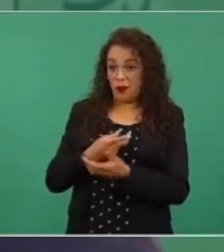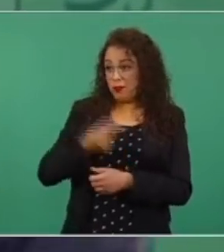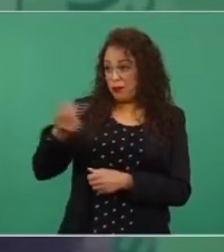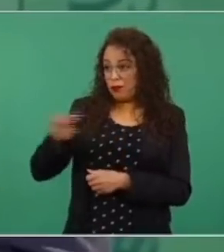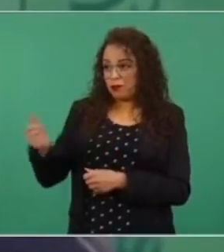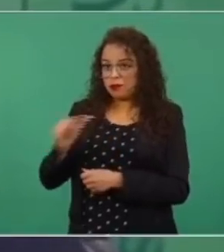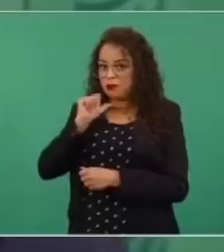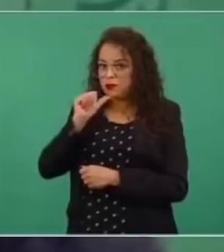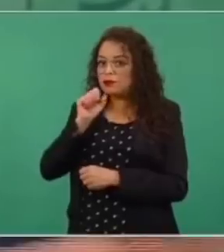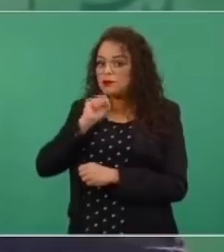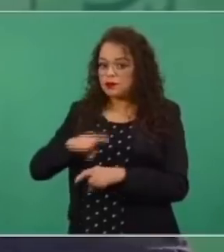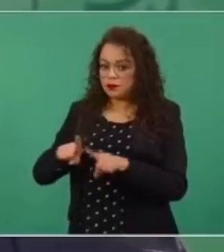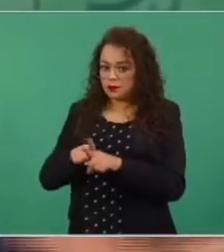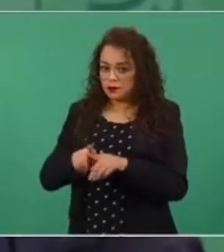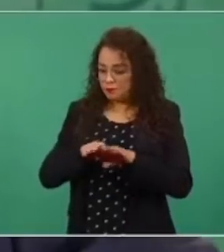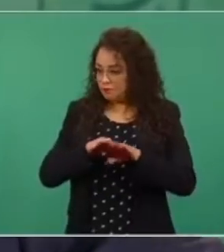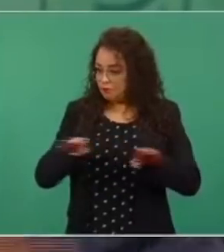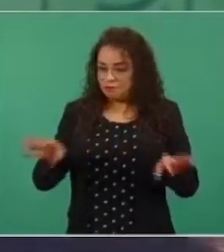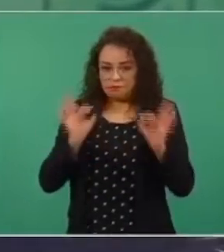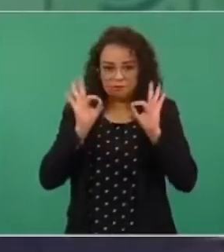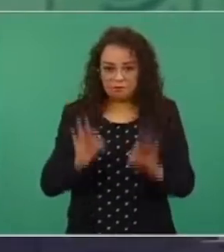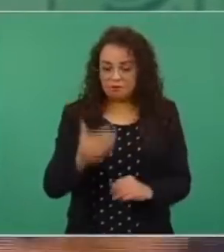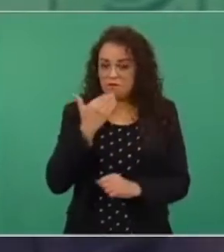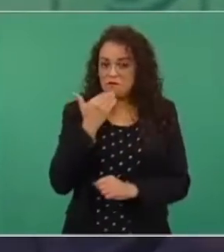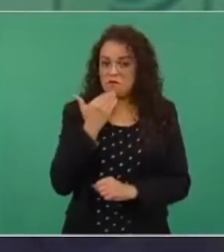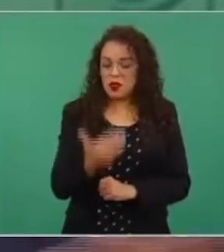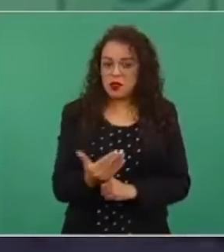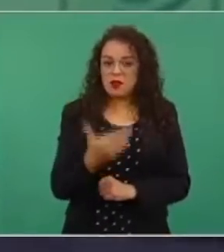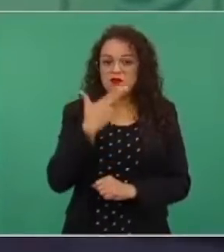Sí, los O sea, funciona